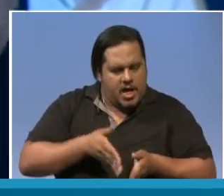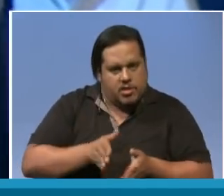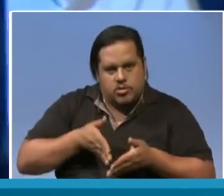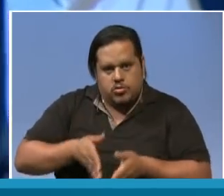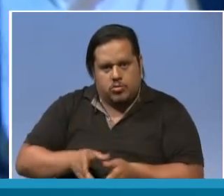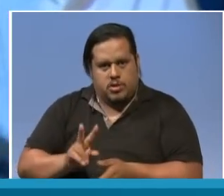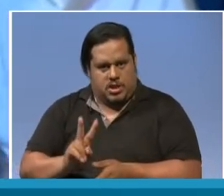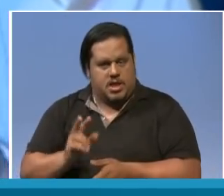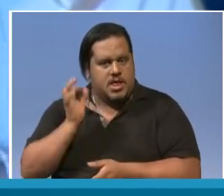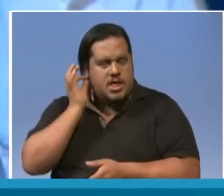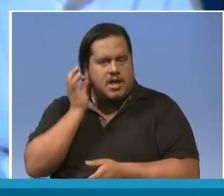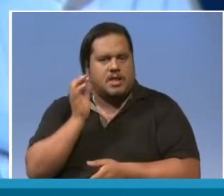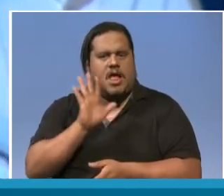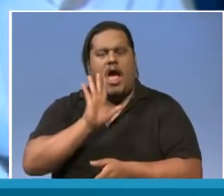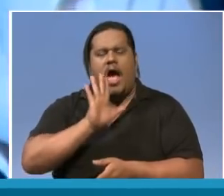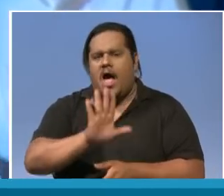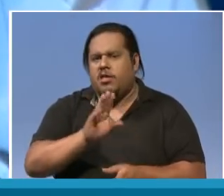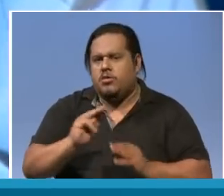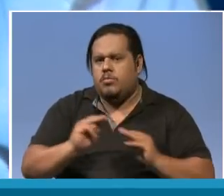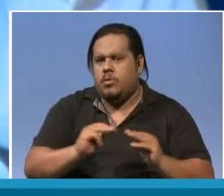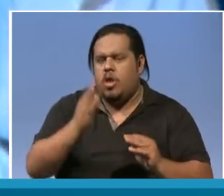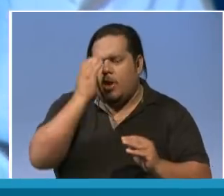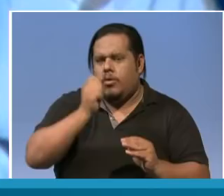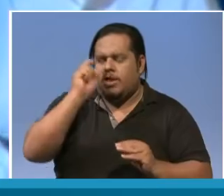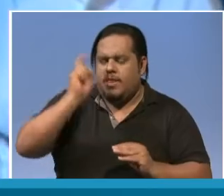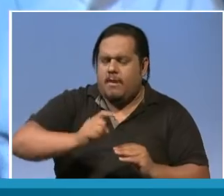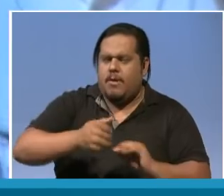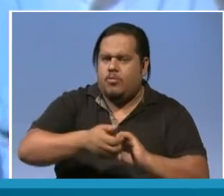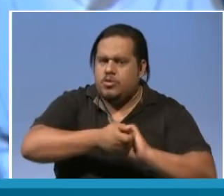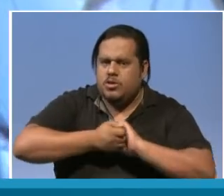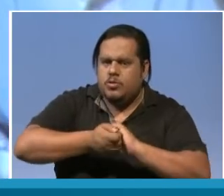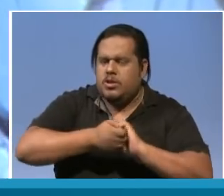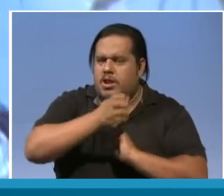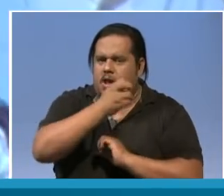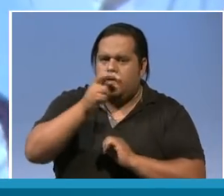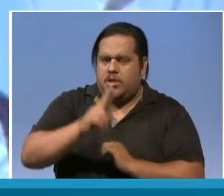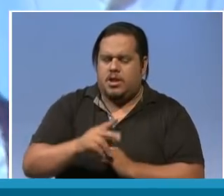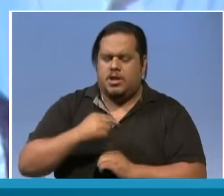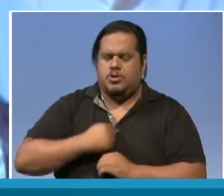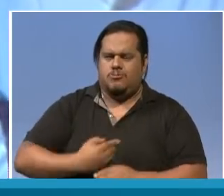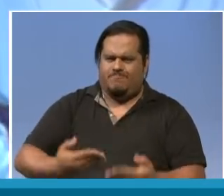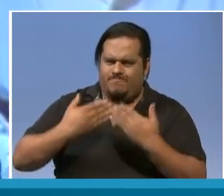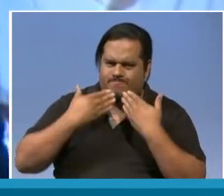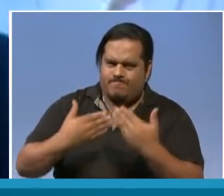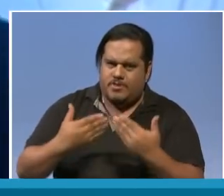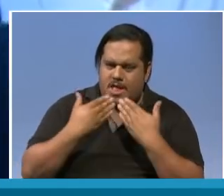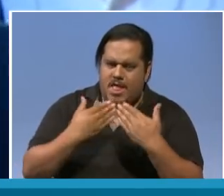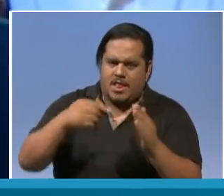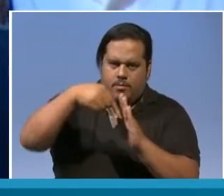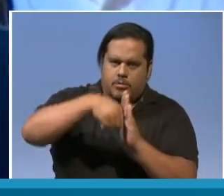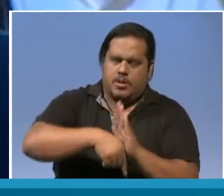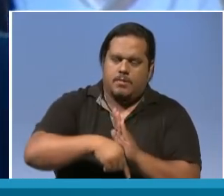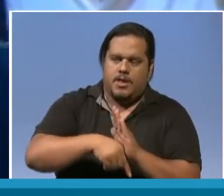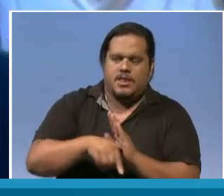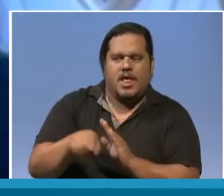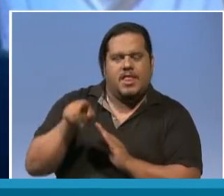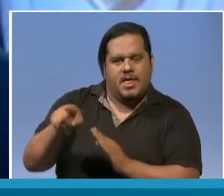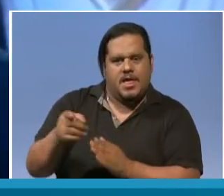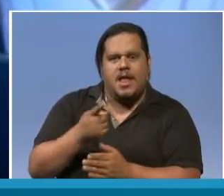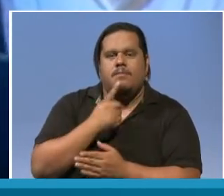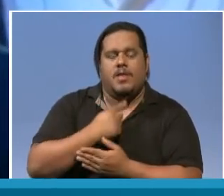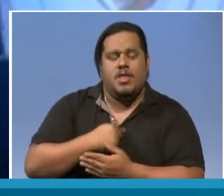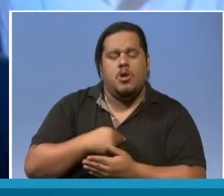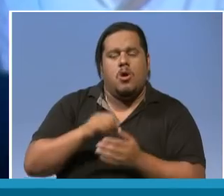su movimiento, porque tenemos que unir a Costa Rica, y agradezco profundamente el ofrecimiento de ponerse a